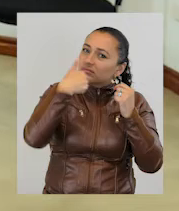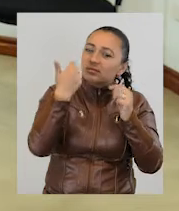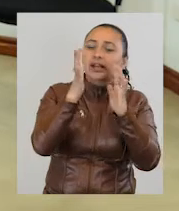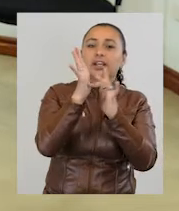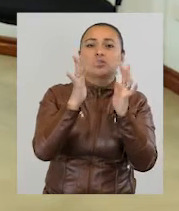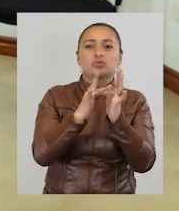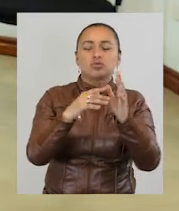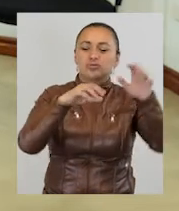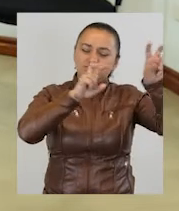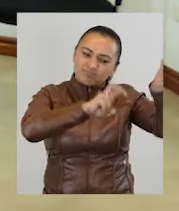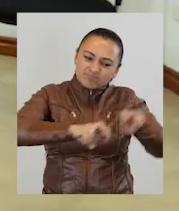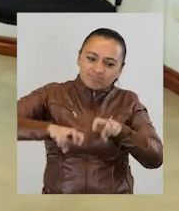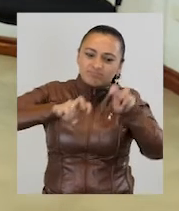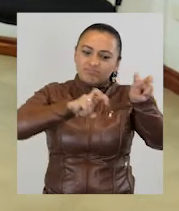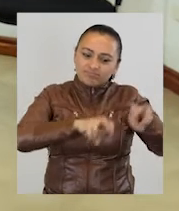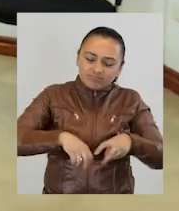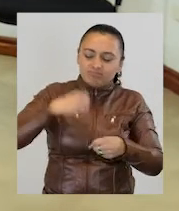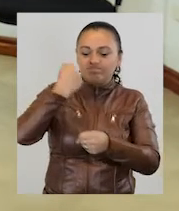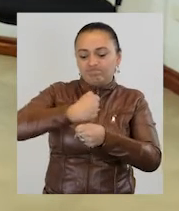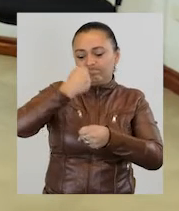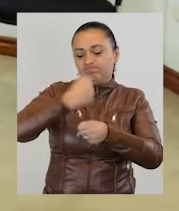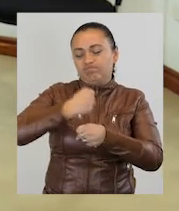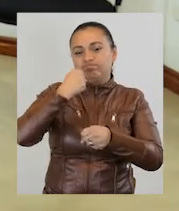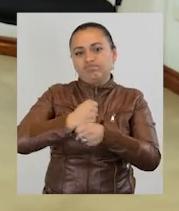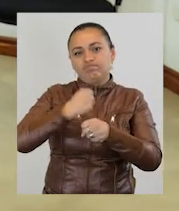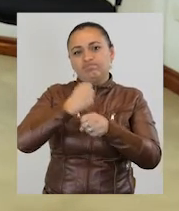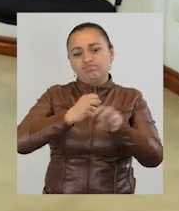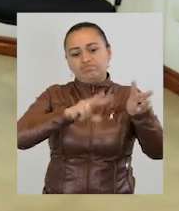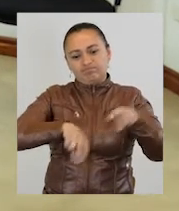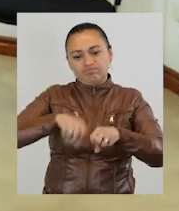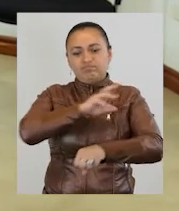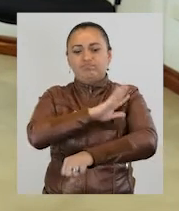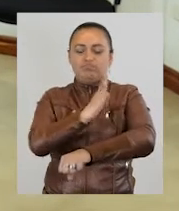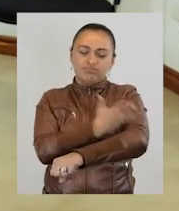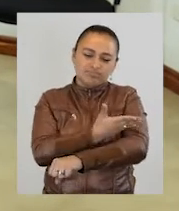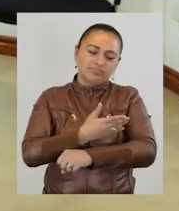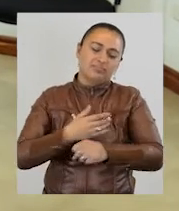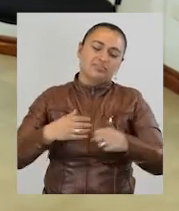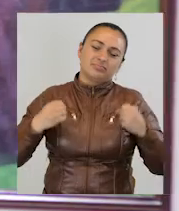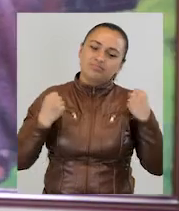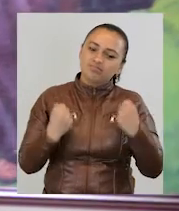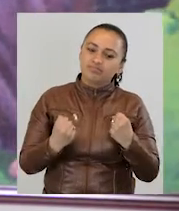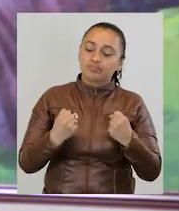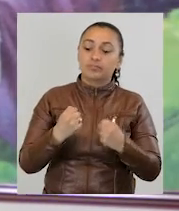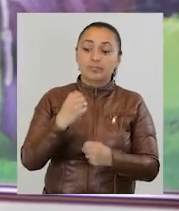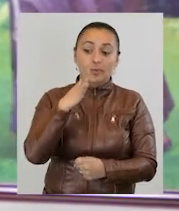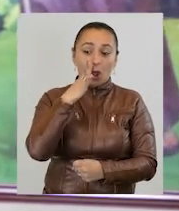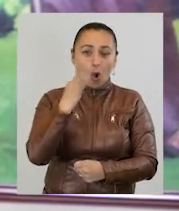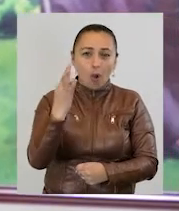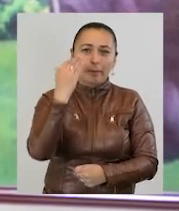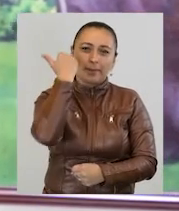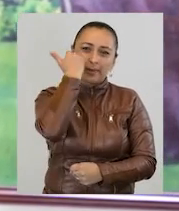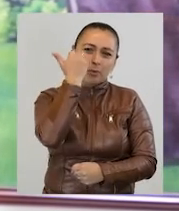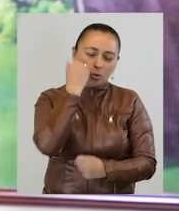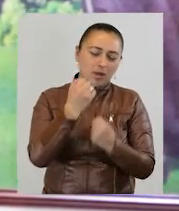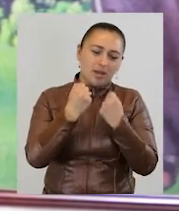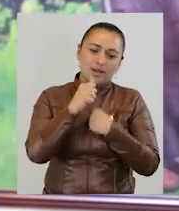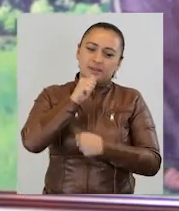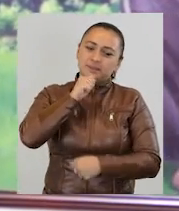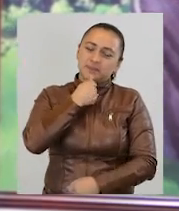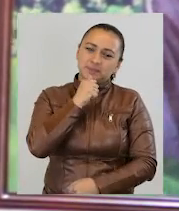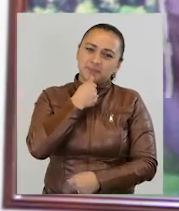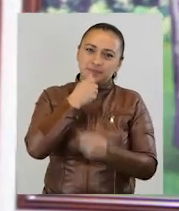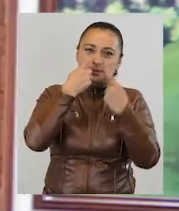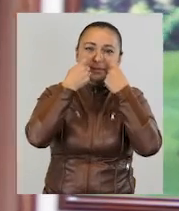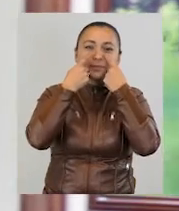Son rostros del Jesús obrero y campesino, saqueado, explotado. Cada hombre y mujer